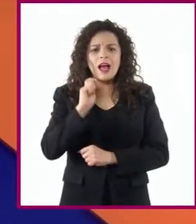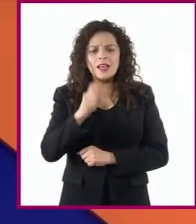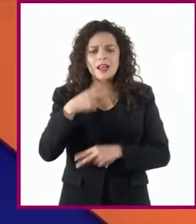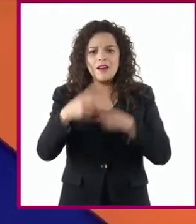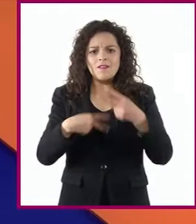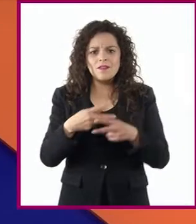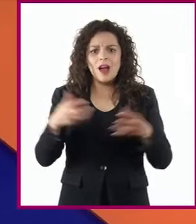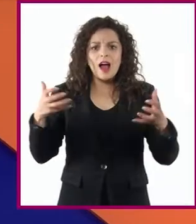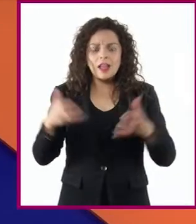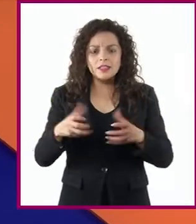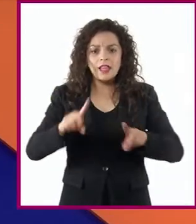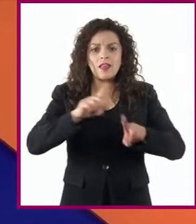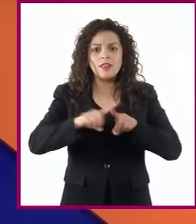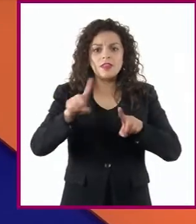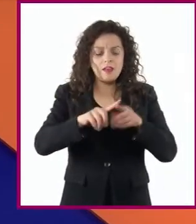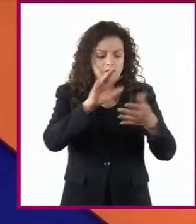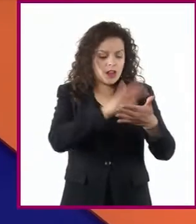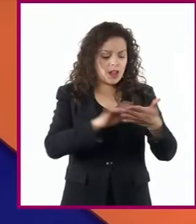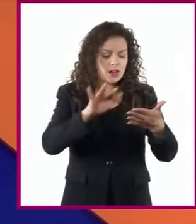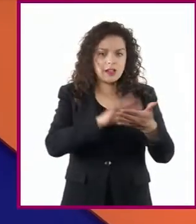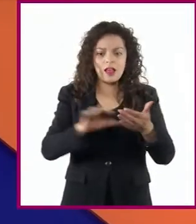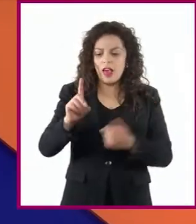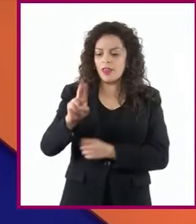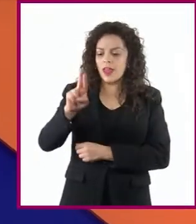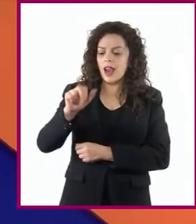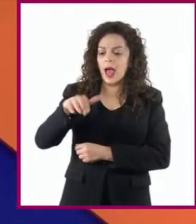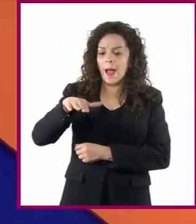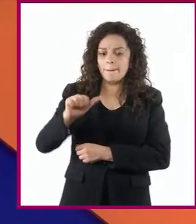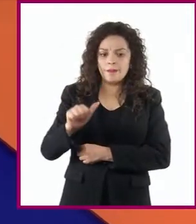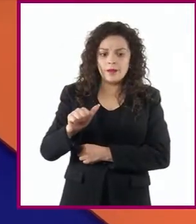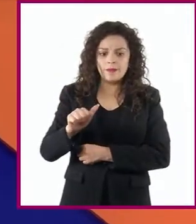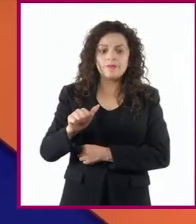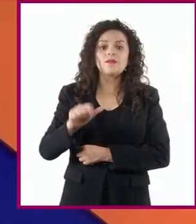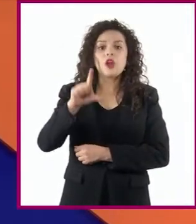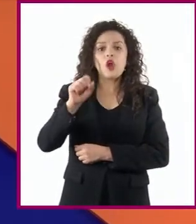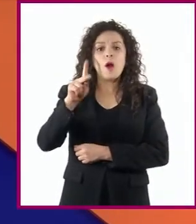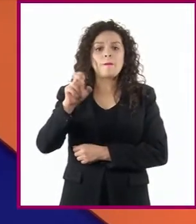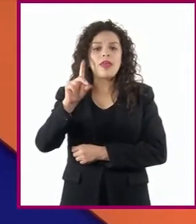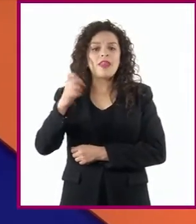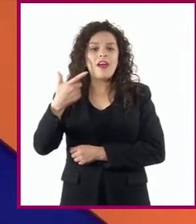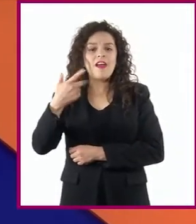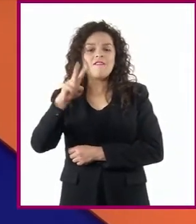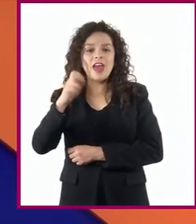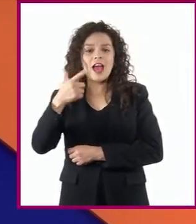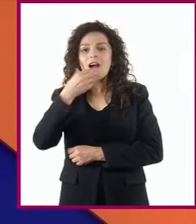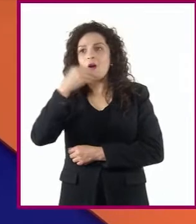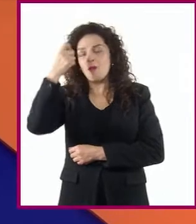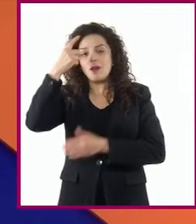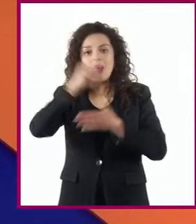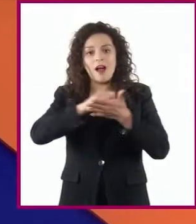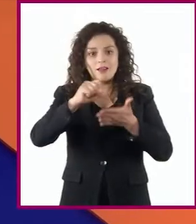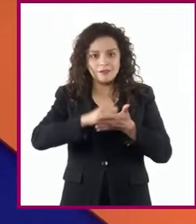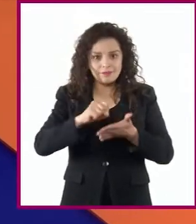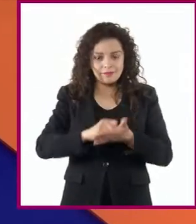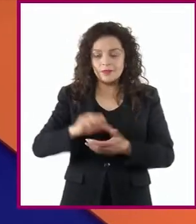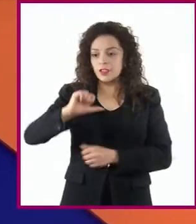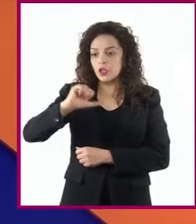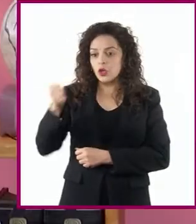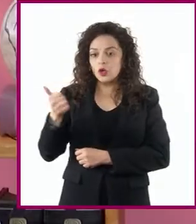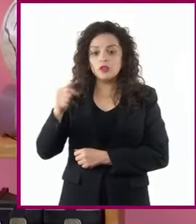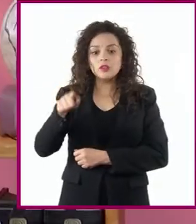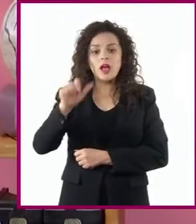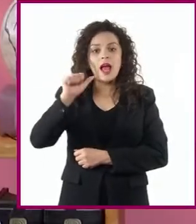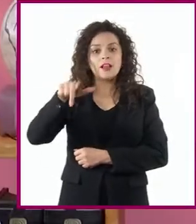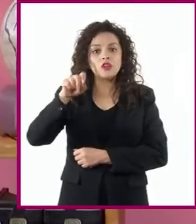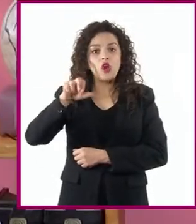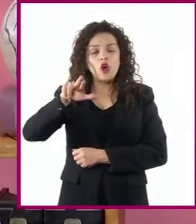diversos textos dramáticos como El perro del hortelano de Lope de Vega, Historia de una escalera de Antonio Buero Vallejo